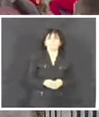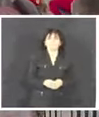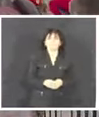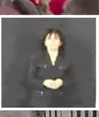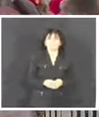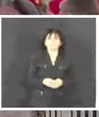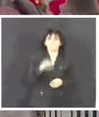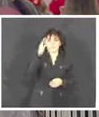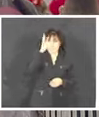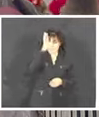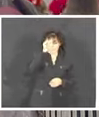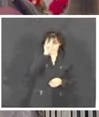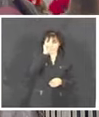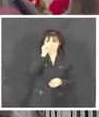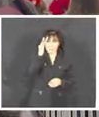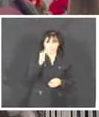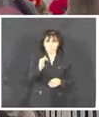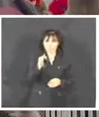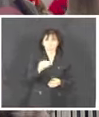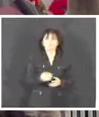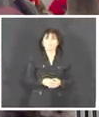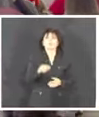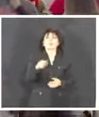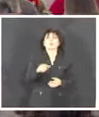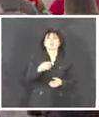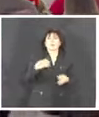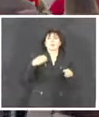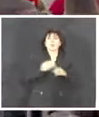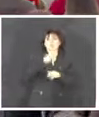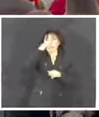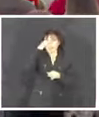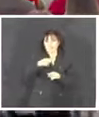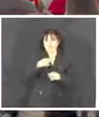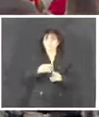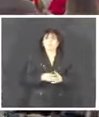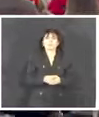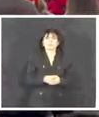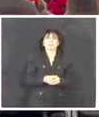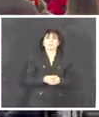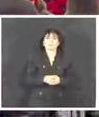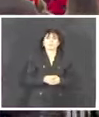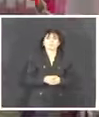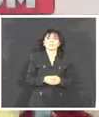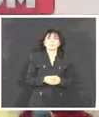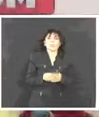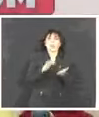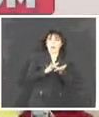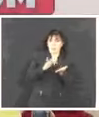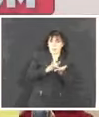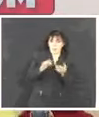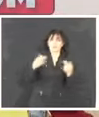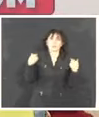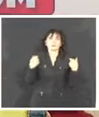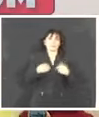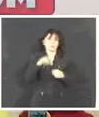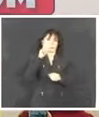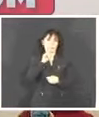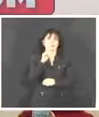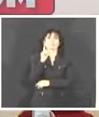les proponemos para el Estado de México? Vamos a apoyar a la maestra Delfina